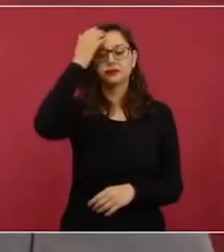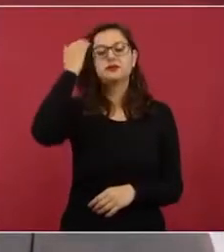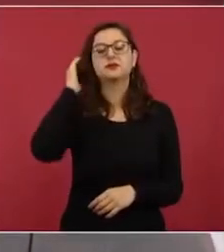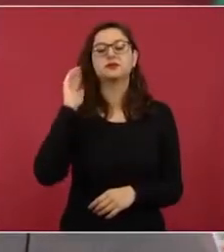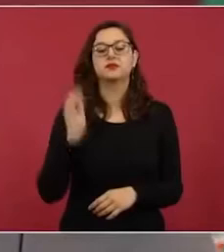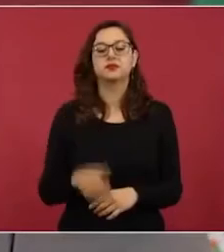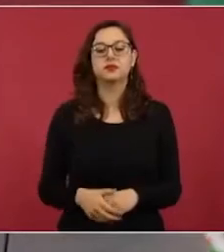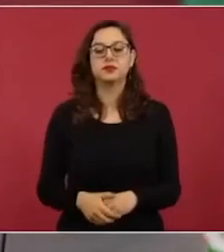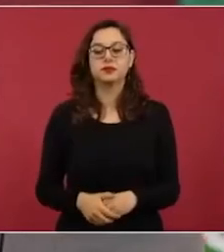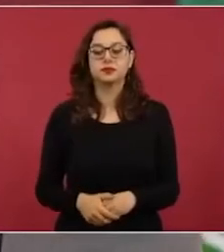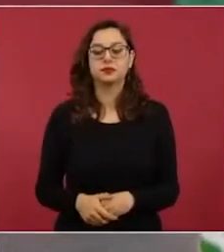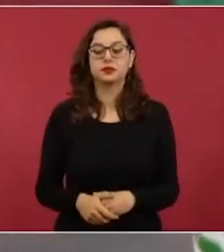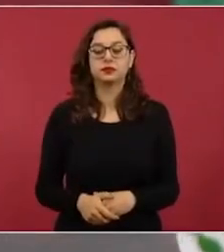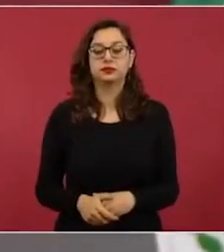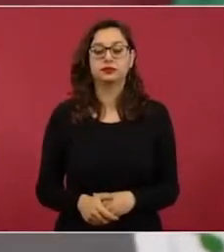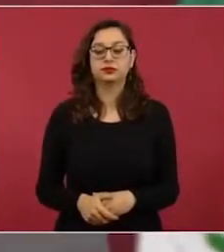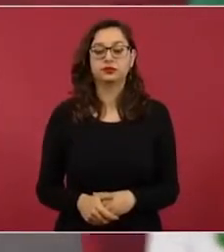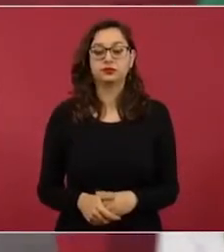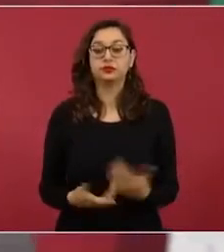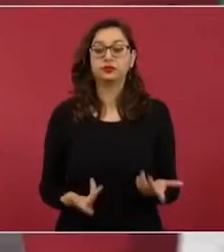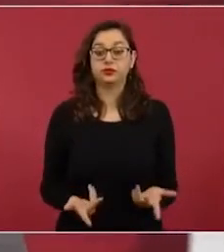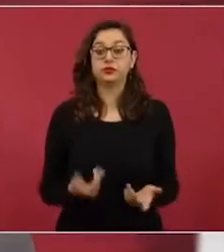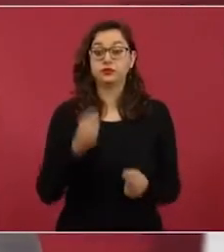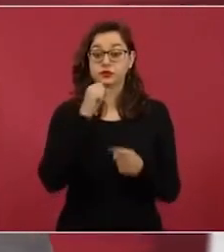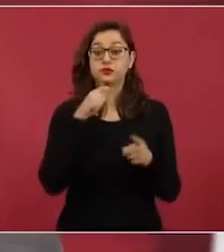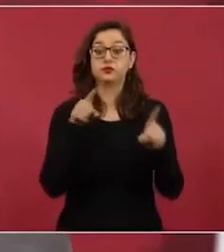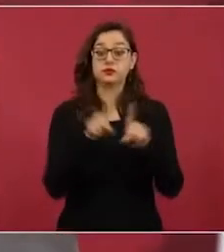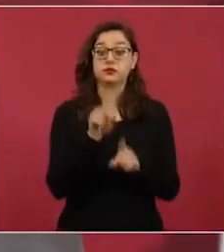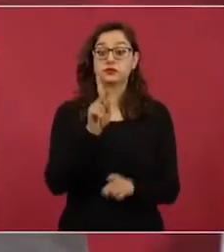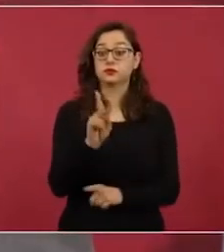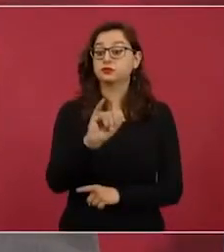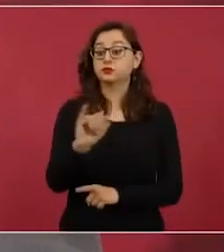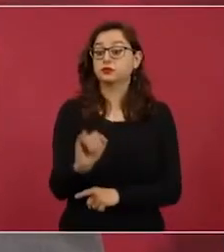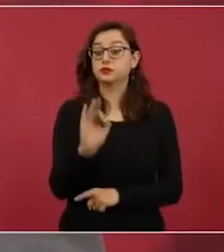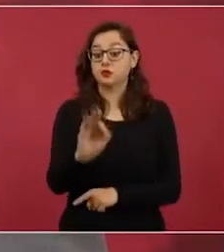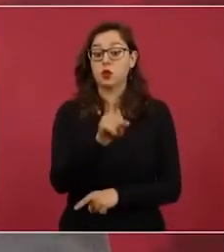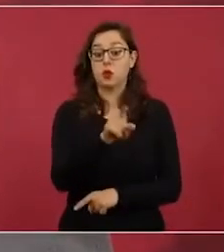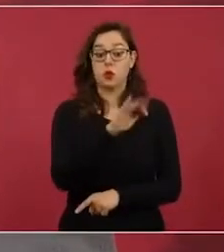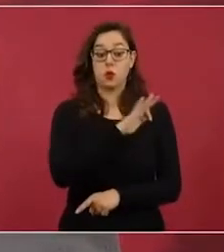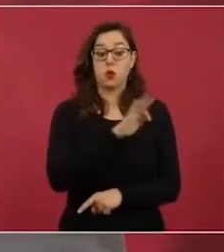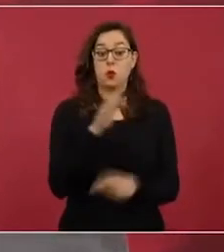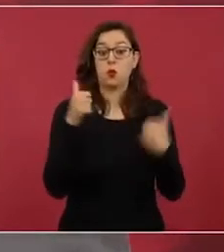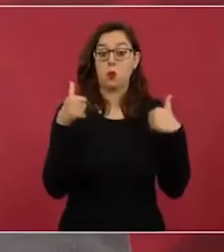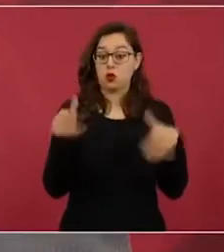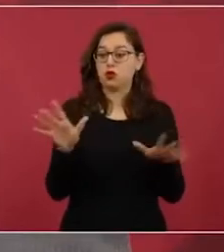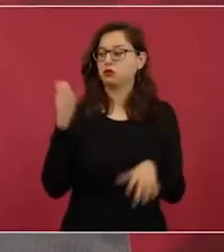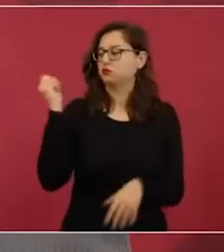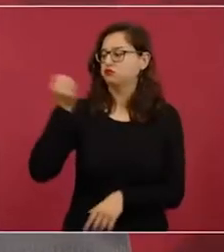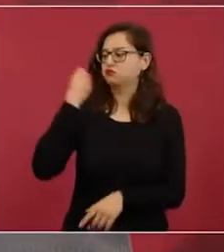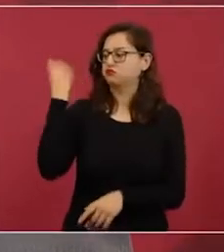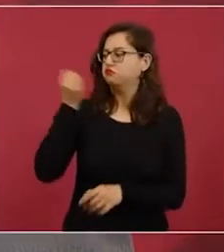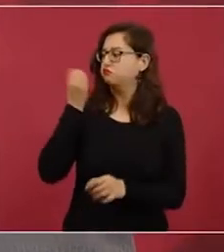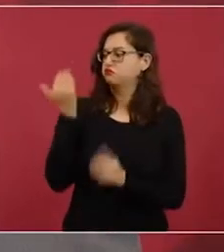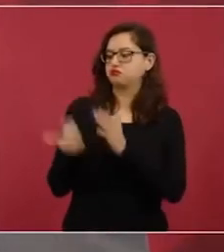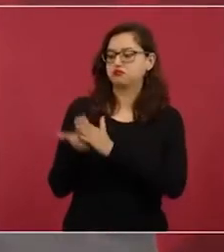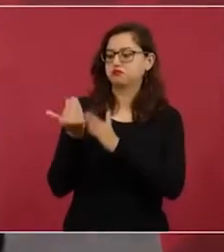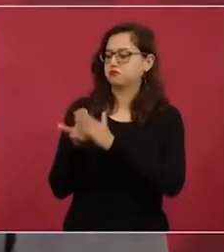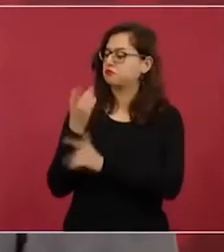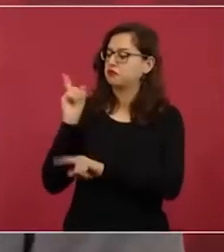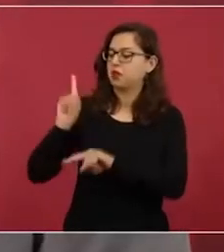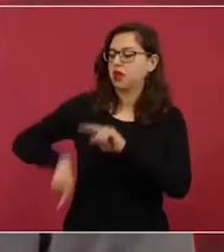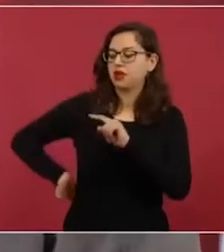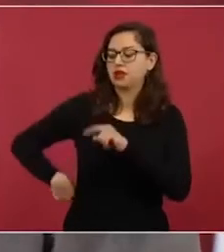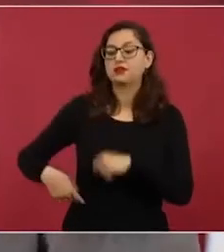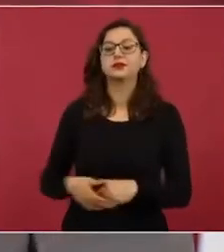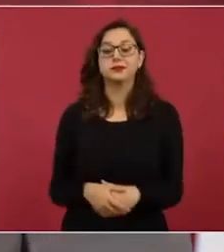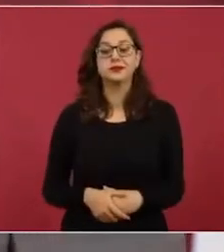O también el Poder Judicial podría hacerlo, porque una cosa es